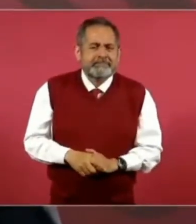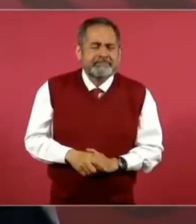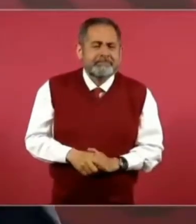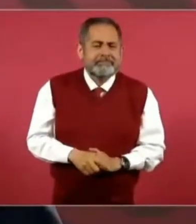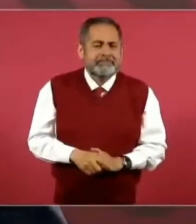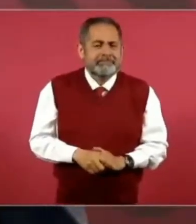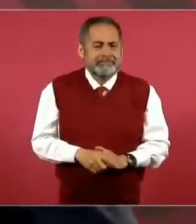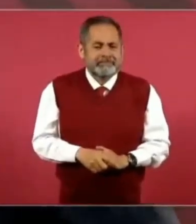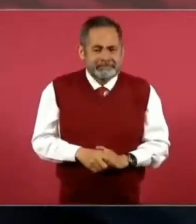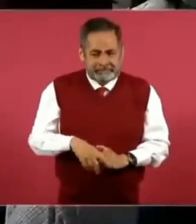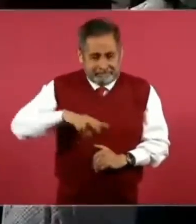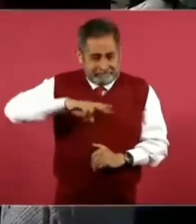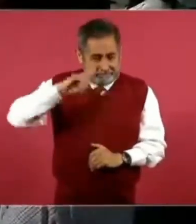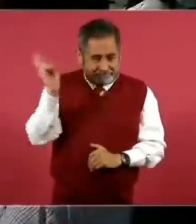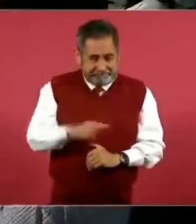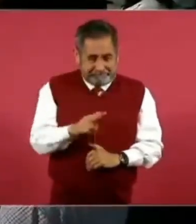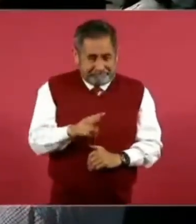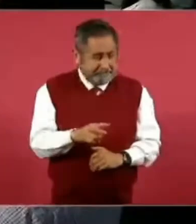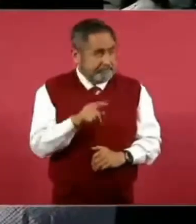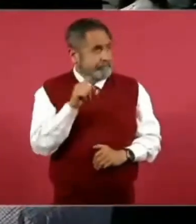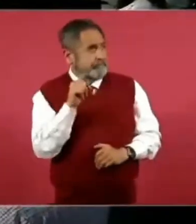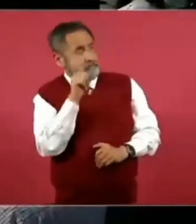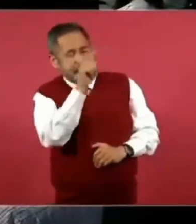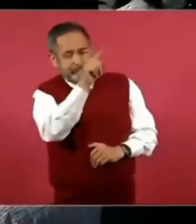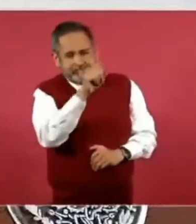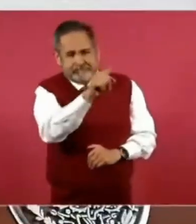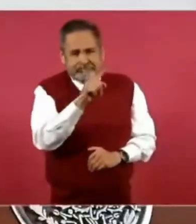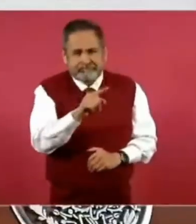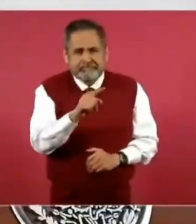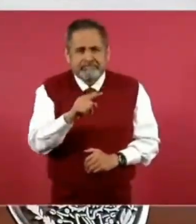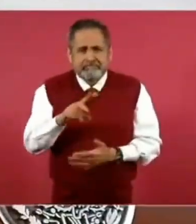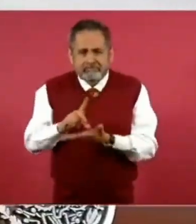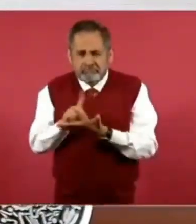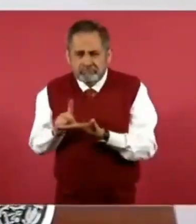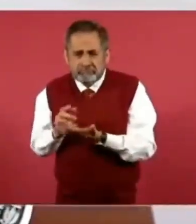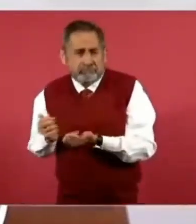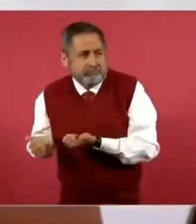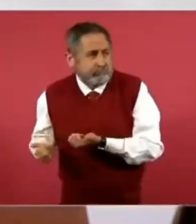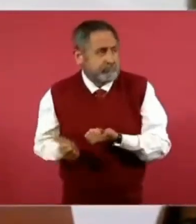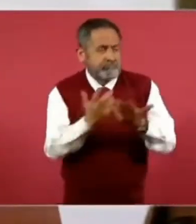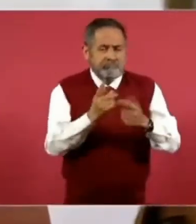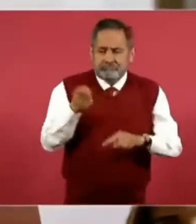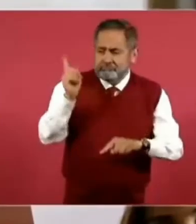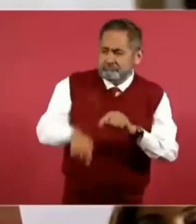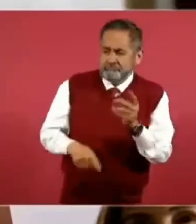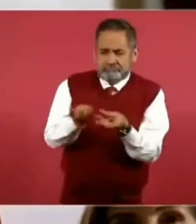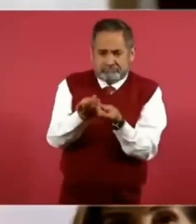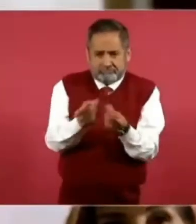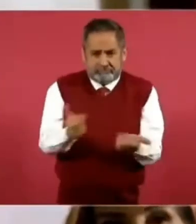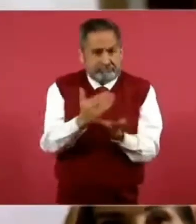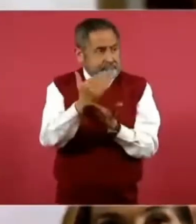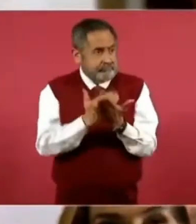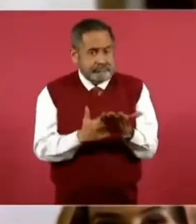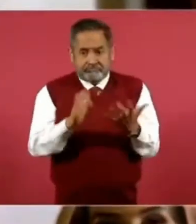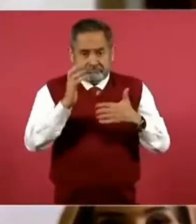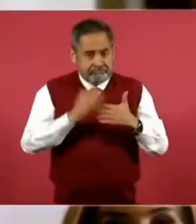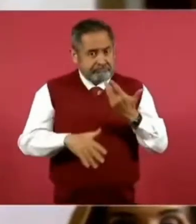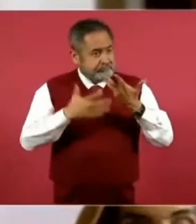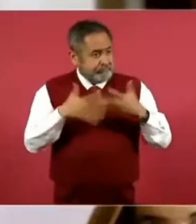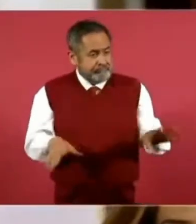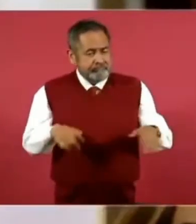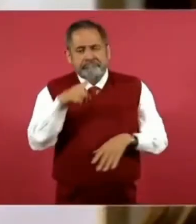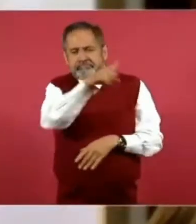se va a resolver el problema del tráfico de drogas y en especial del consumo de